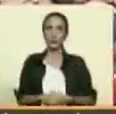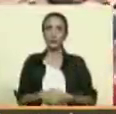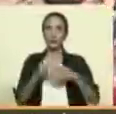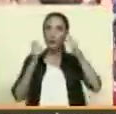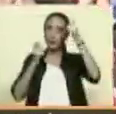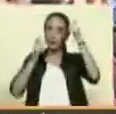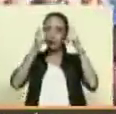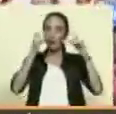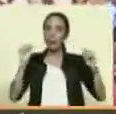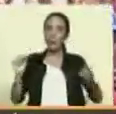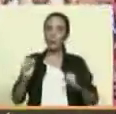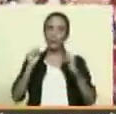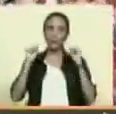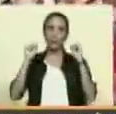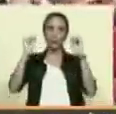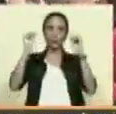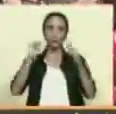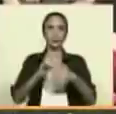¡Chávez vive y vive!